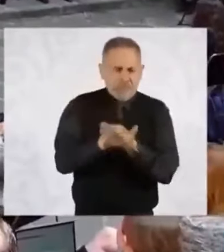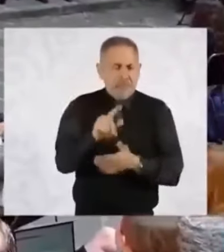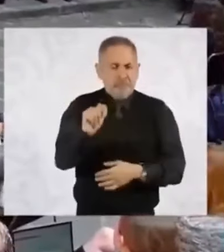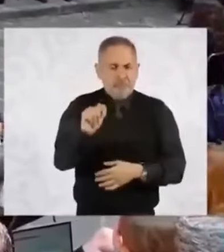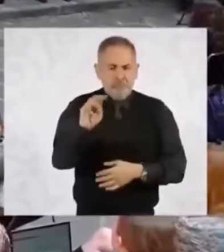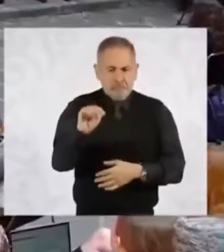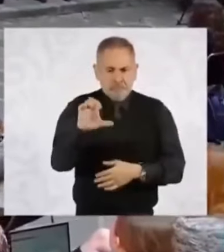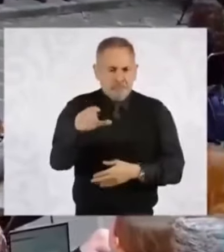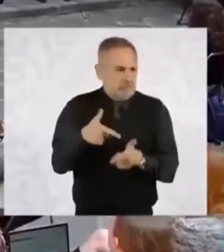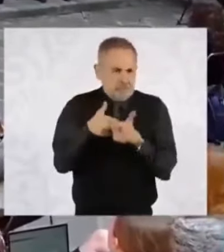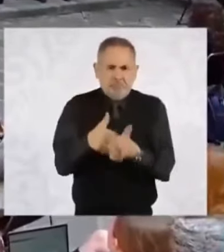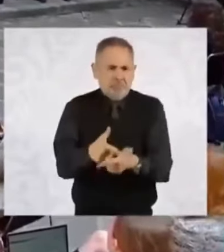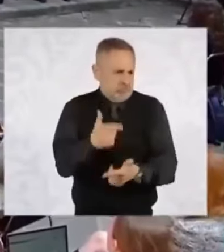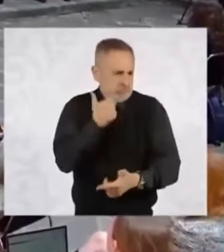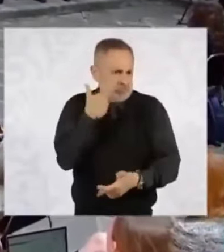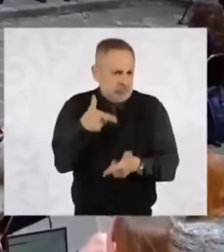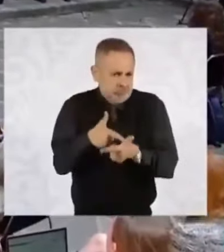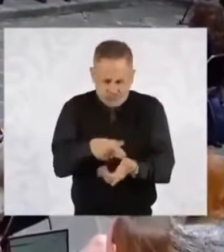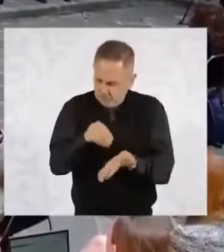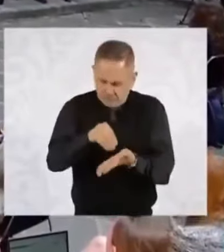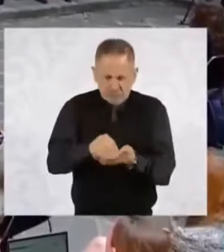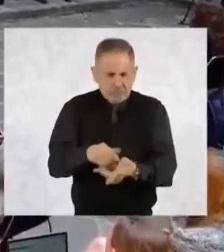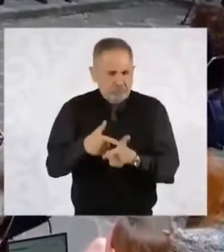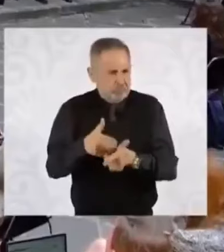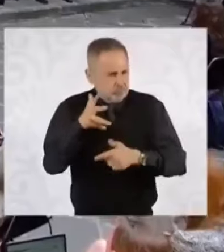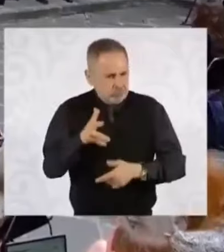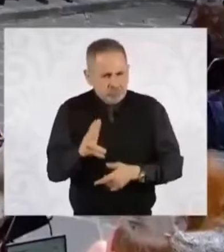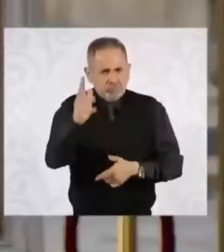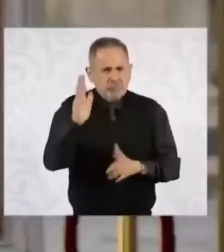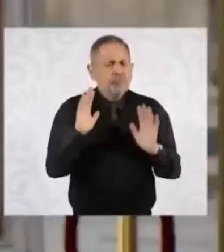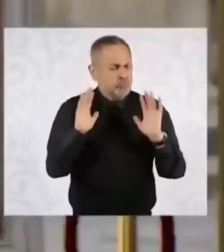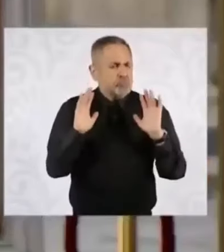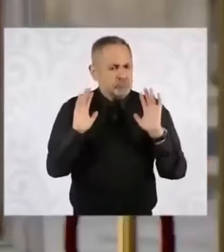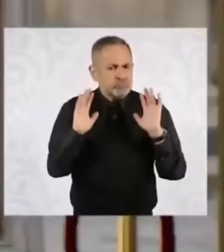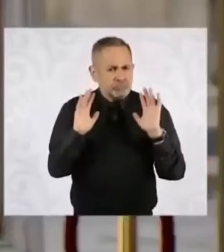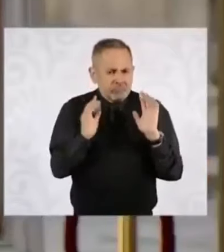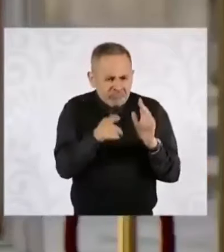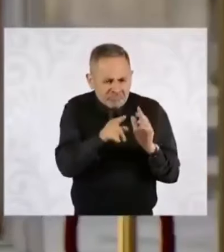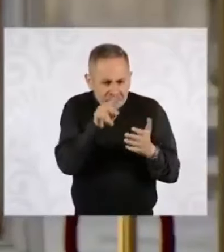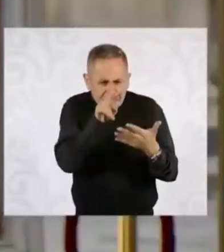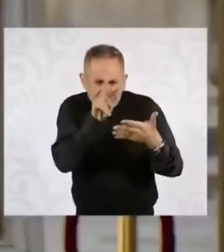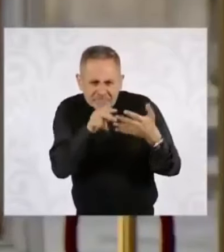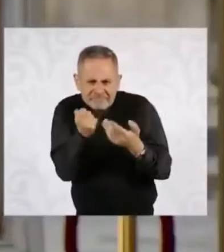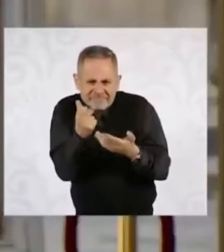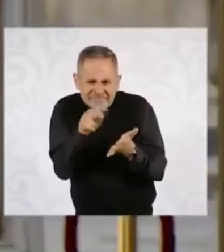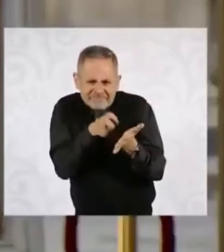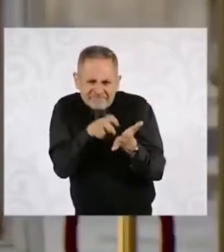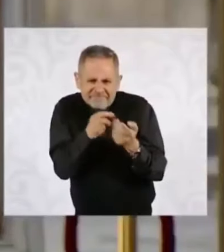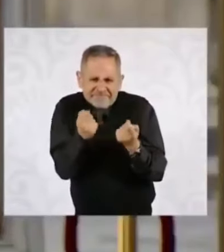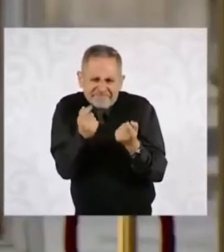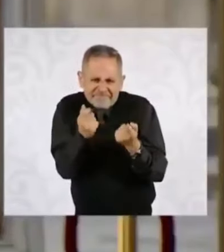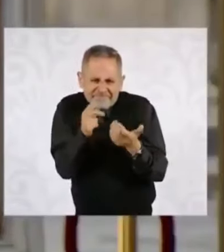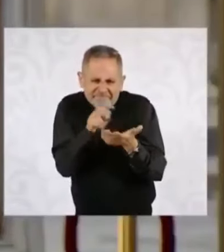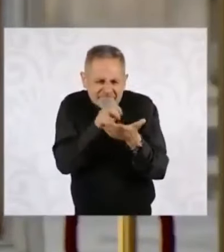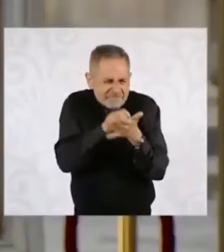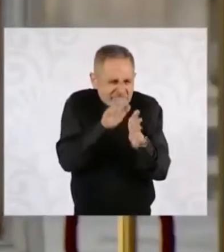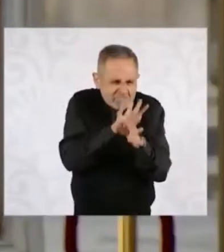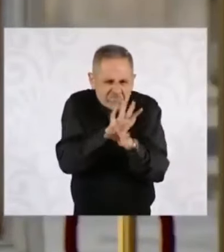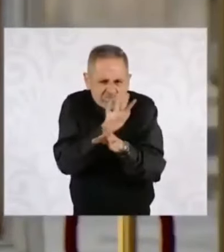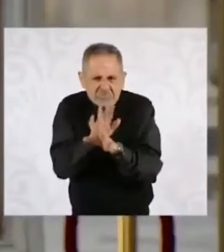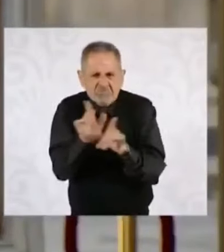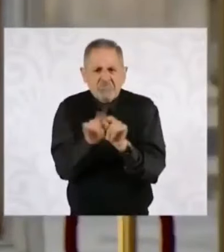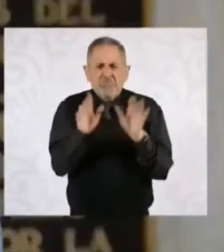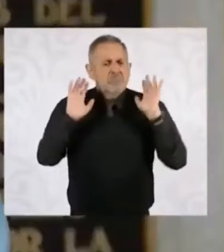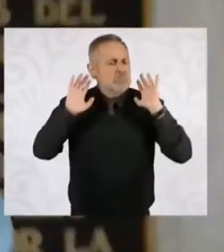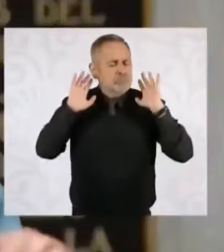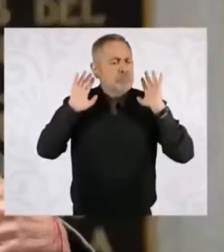tratado Ah, la idea. con pocas modificaciones y este